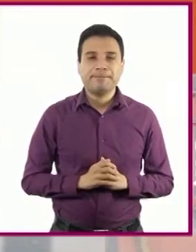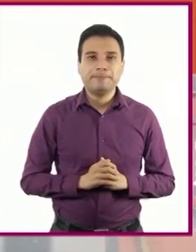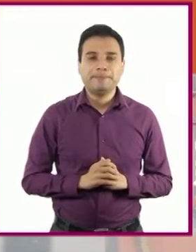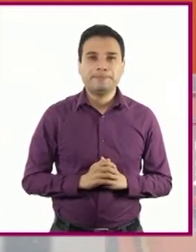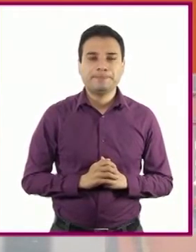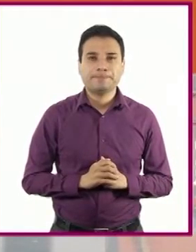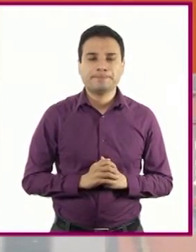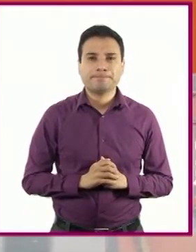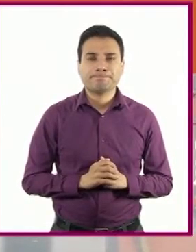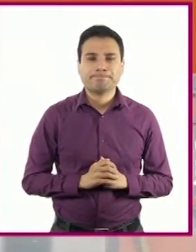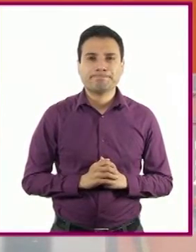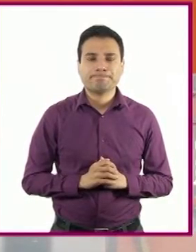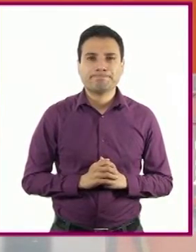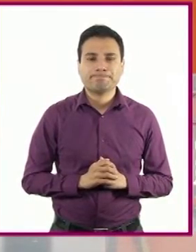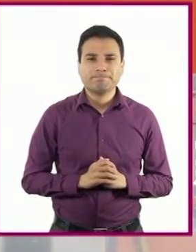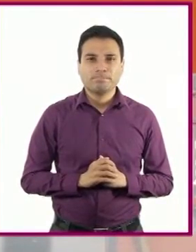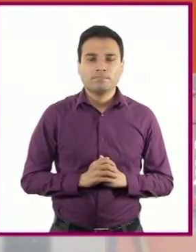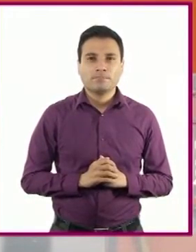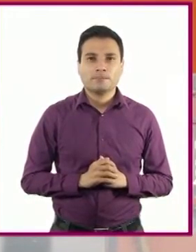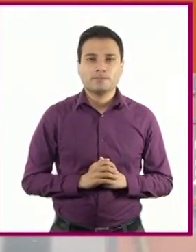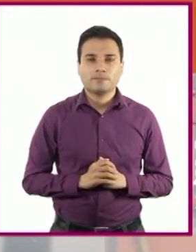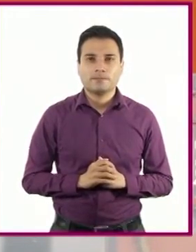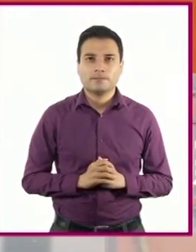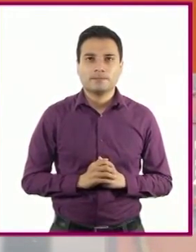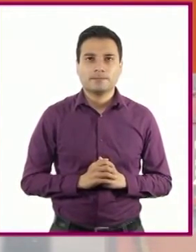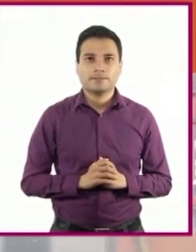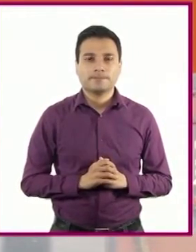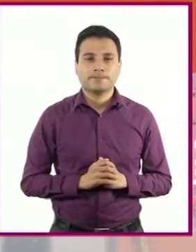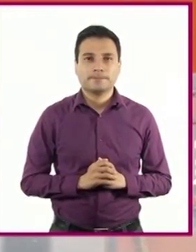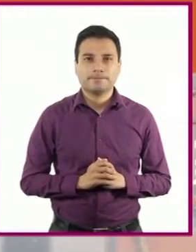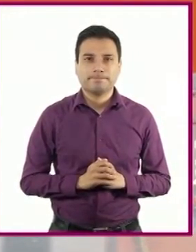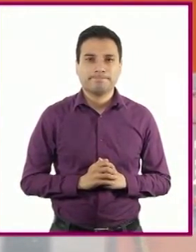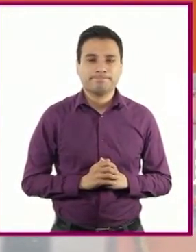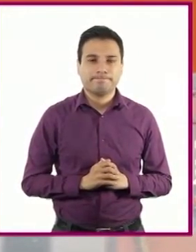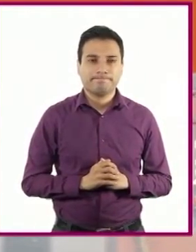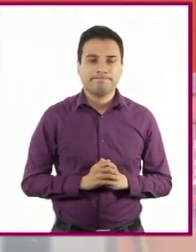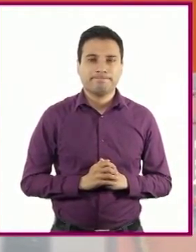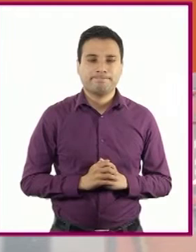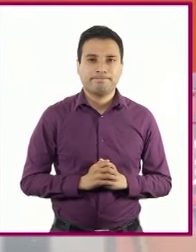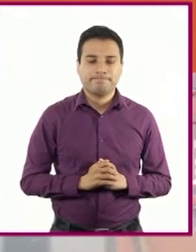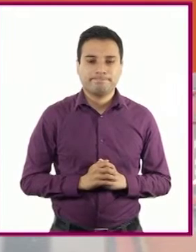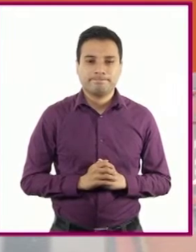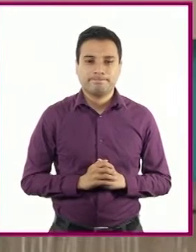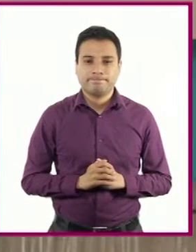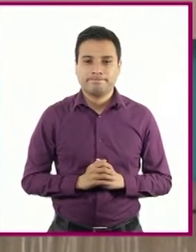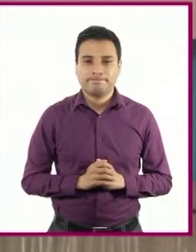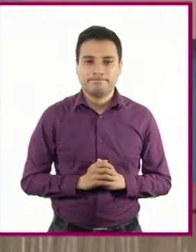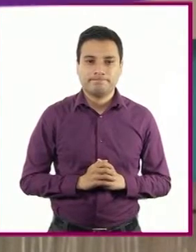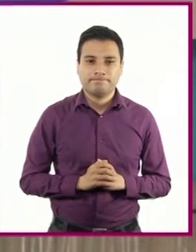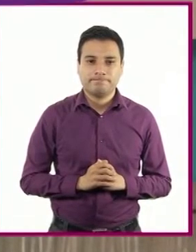y además, deben de hacerlo siempre en compañía de un adulto.